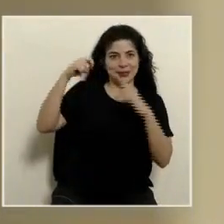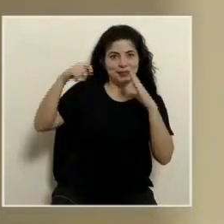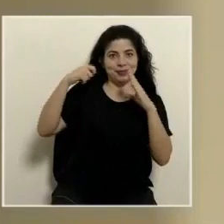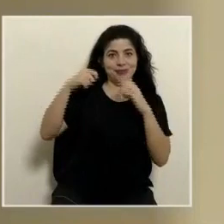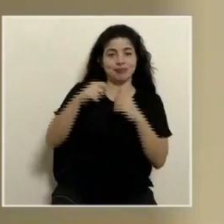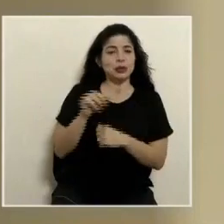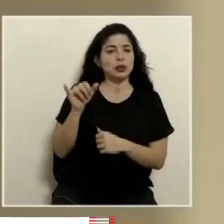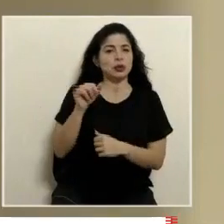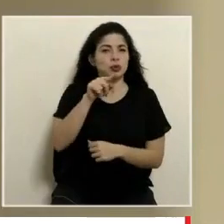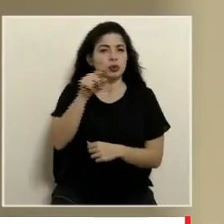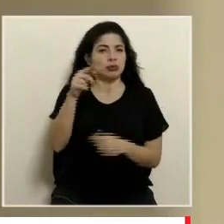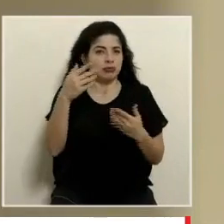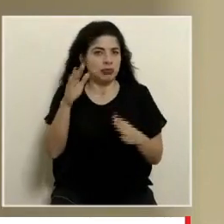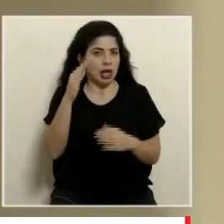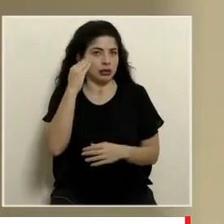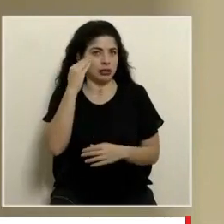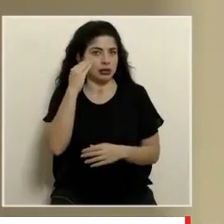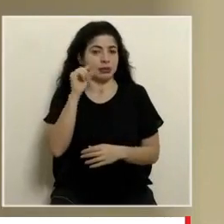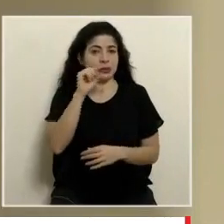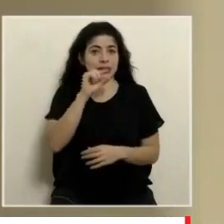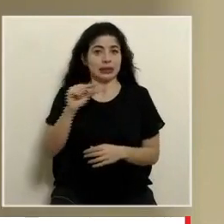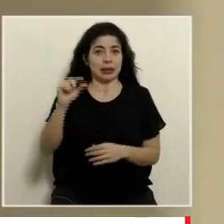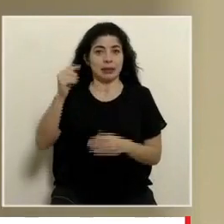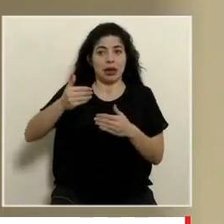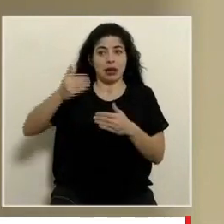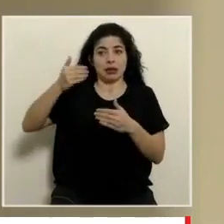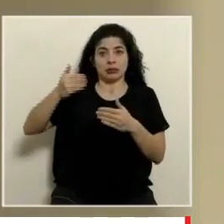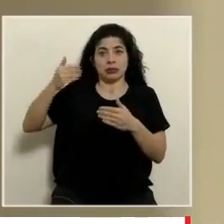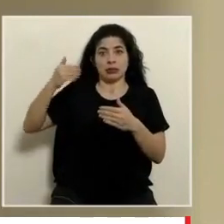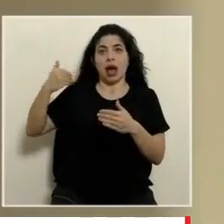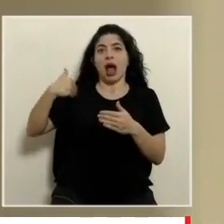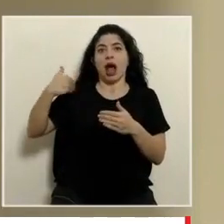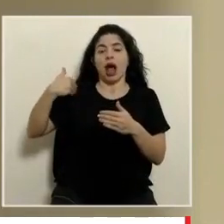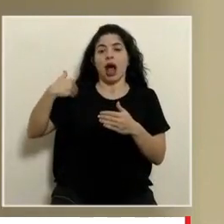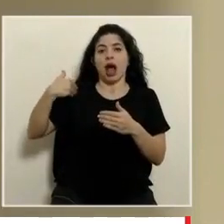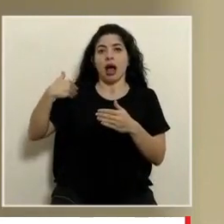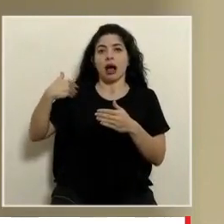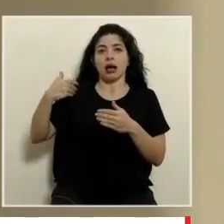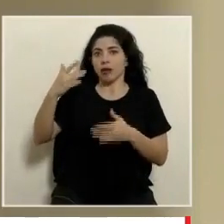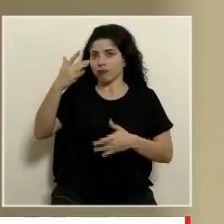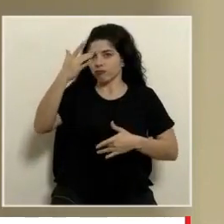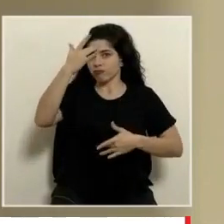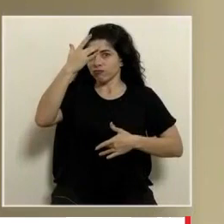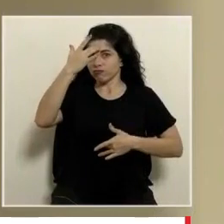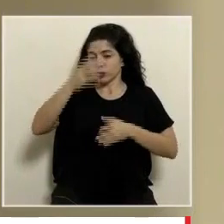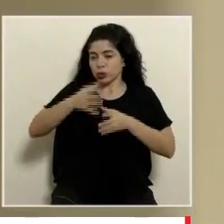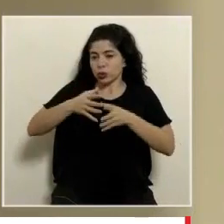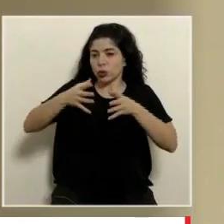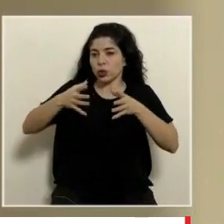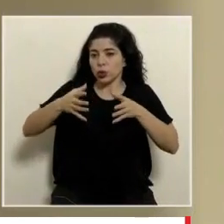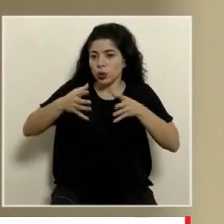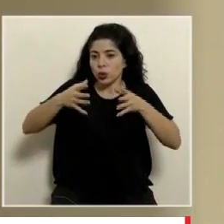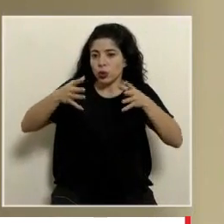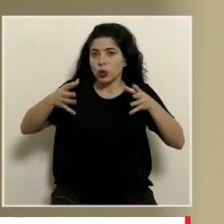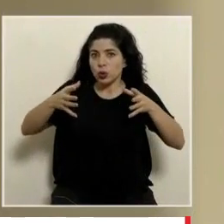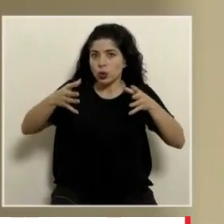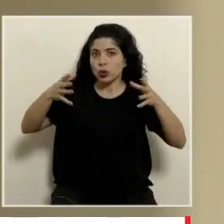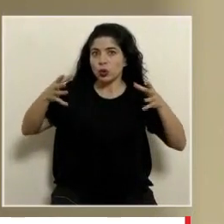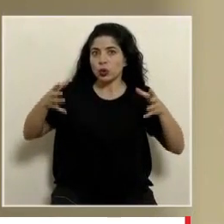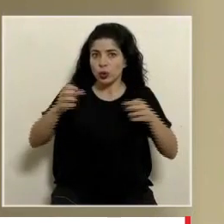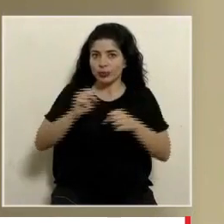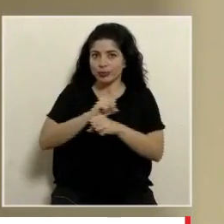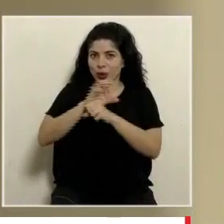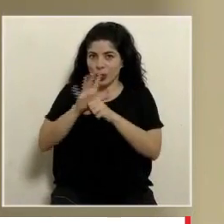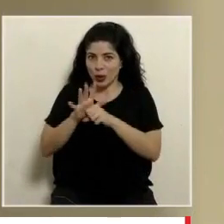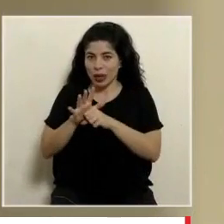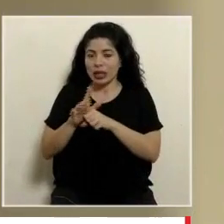es conocido, durante las últimas semanas ha habido un incremento en la serie de casos por COVID-19, así